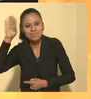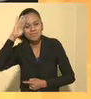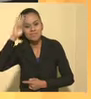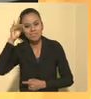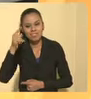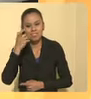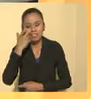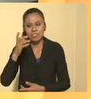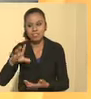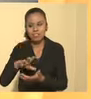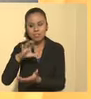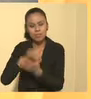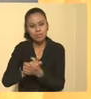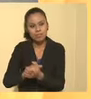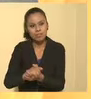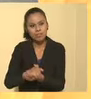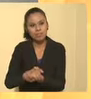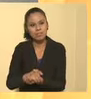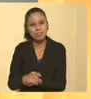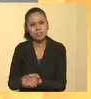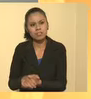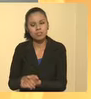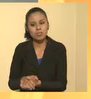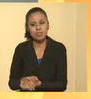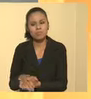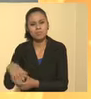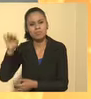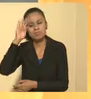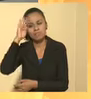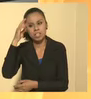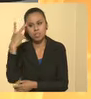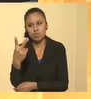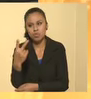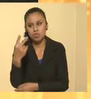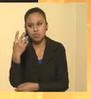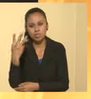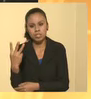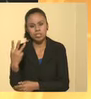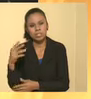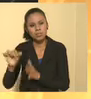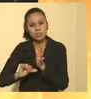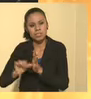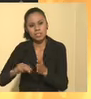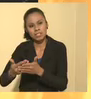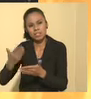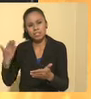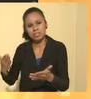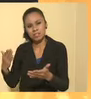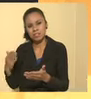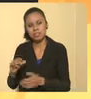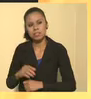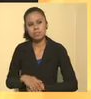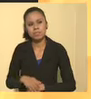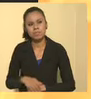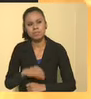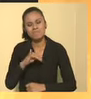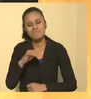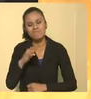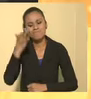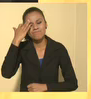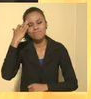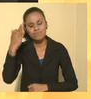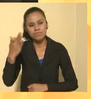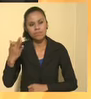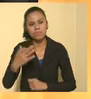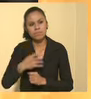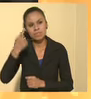quiere para su siguiente evento. Y bueno, planearlo con 2 o 3 meses de anticipación. Sí, sí, la idea es planearlo con tiempo para